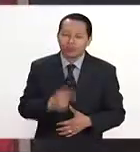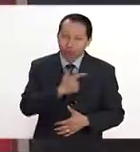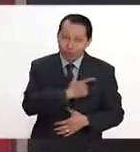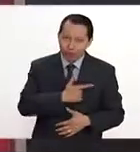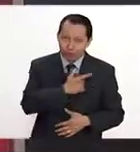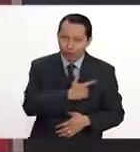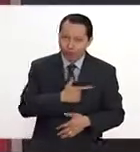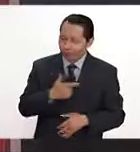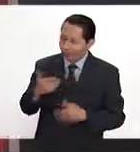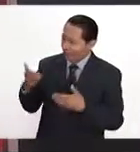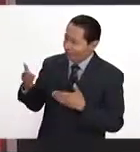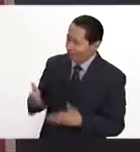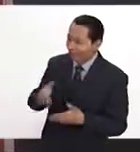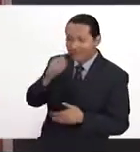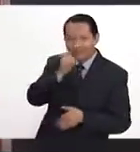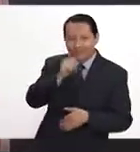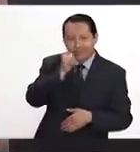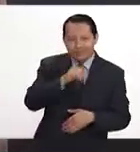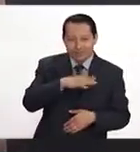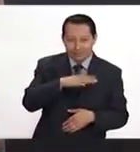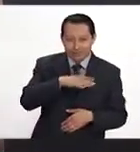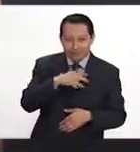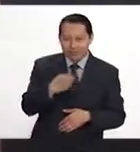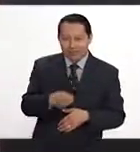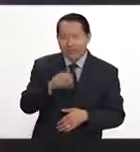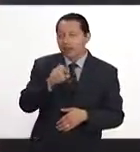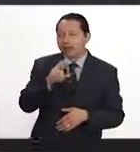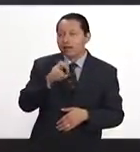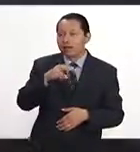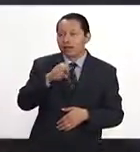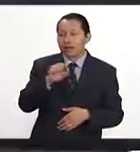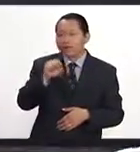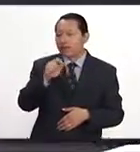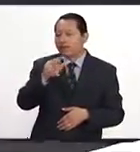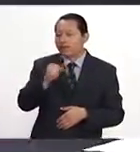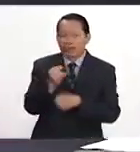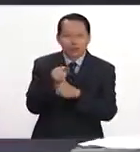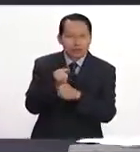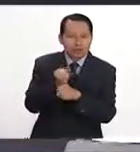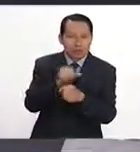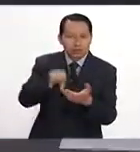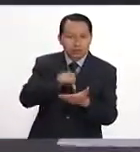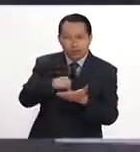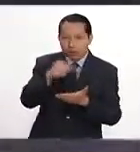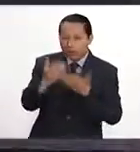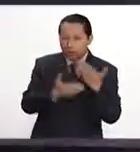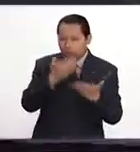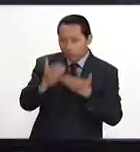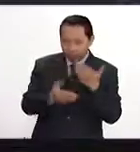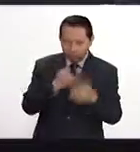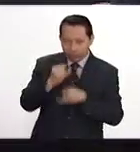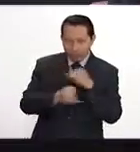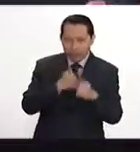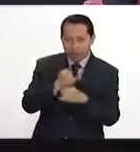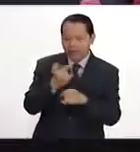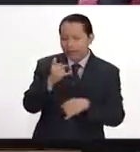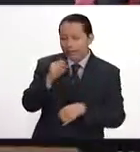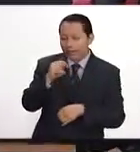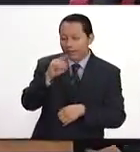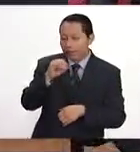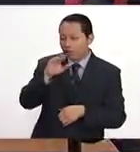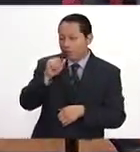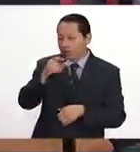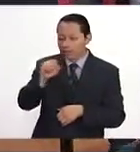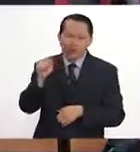Es un gusto que esté con nosotros siempre aquí en el estudio Enrique Sevilla. Él es investigador del Centro de Estudios Internacionales Gilberto Bosques, del Senado de